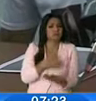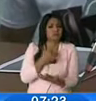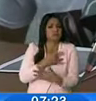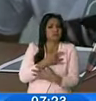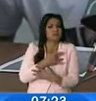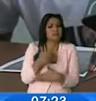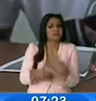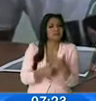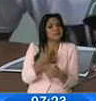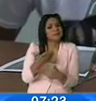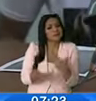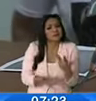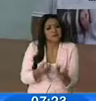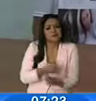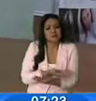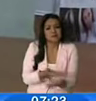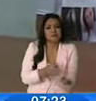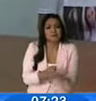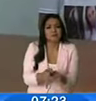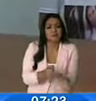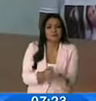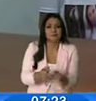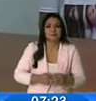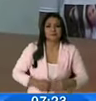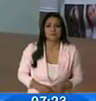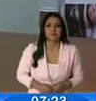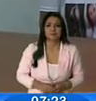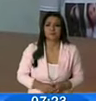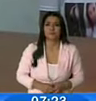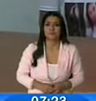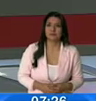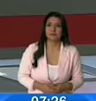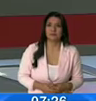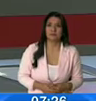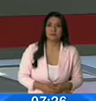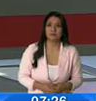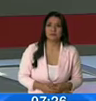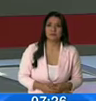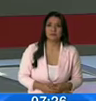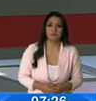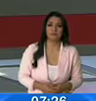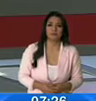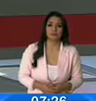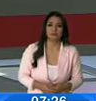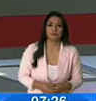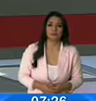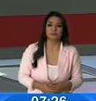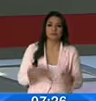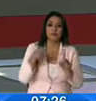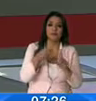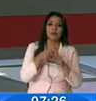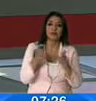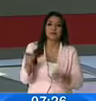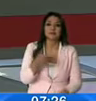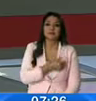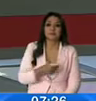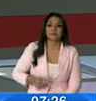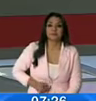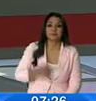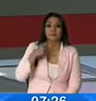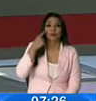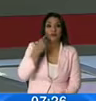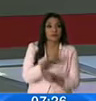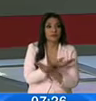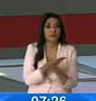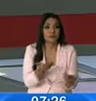el tiempo sabrá responder. En Quito informó Iván Casamen. Justamente tras las declaraciones del expresidente Rafael Correa, que